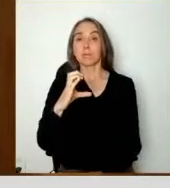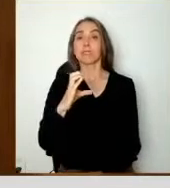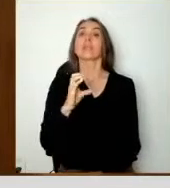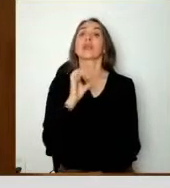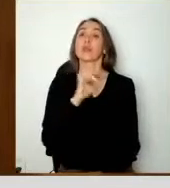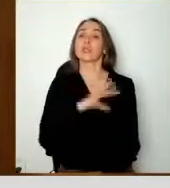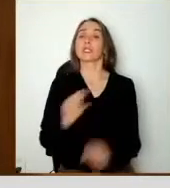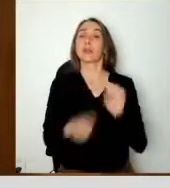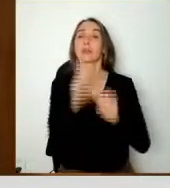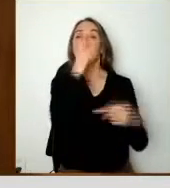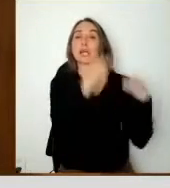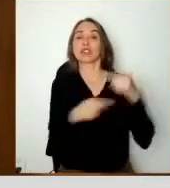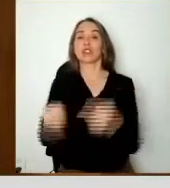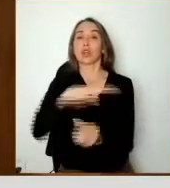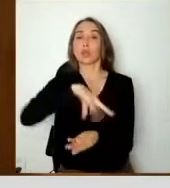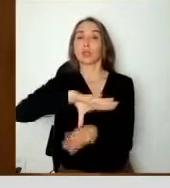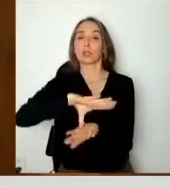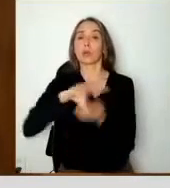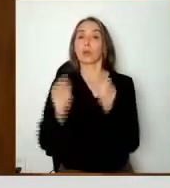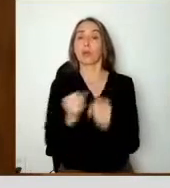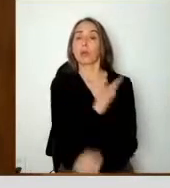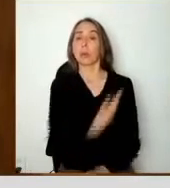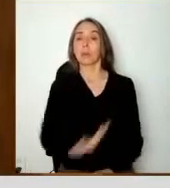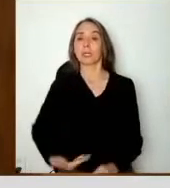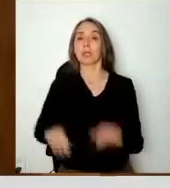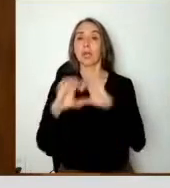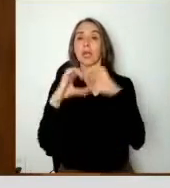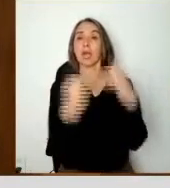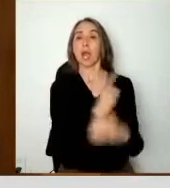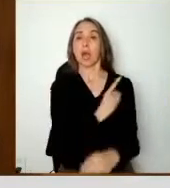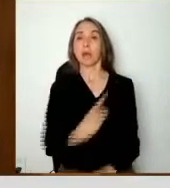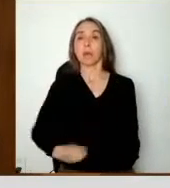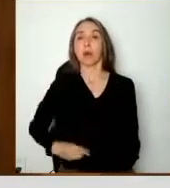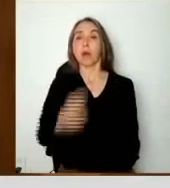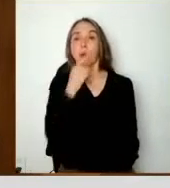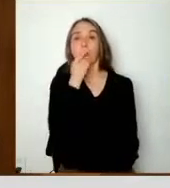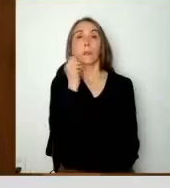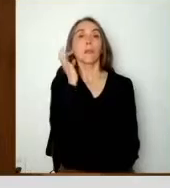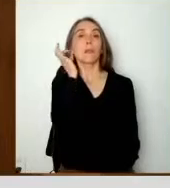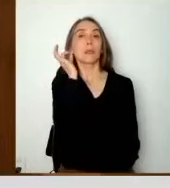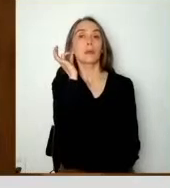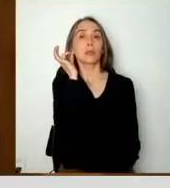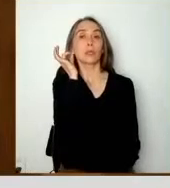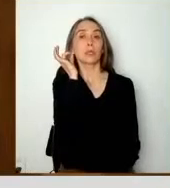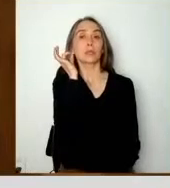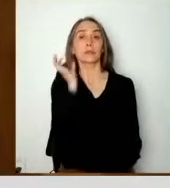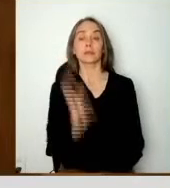país, pueda presidir esta Cámara de Diputados y Diputadas.